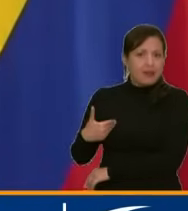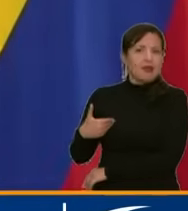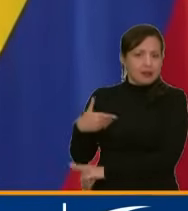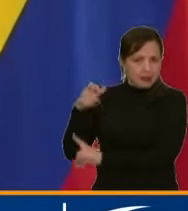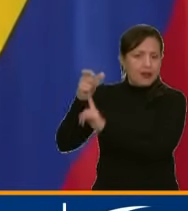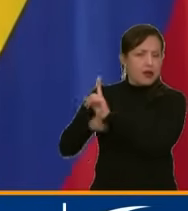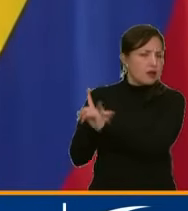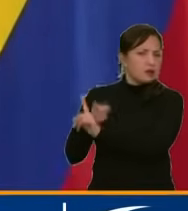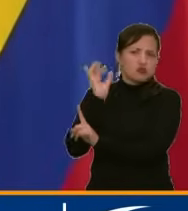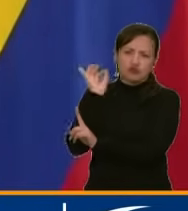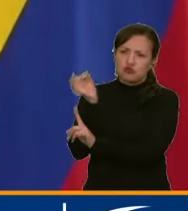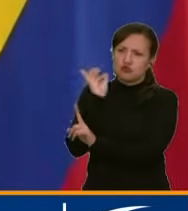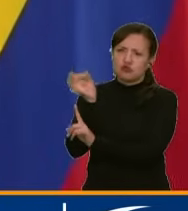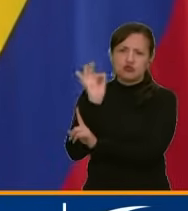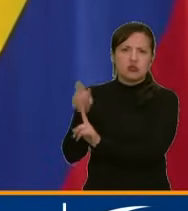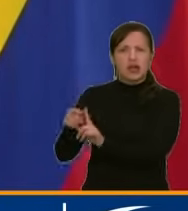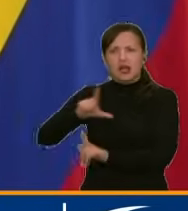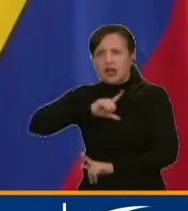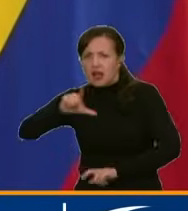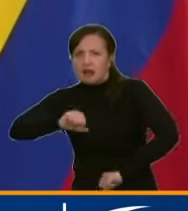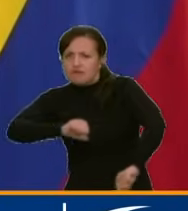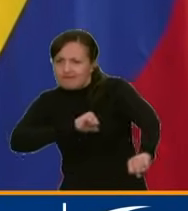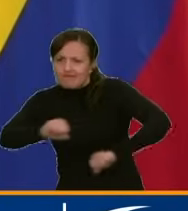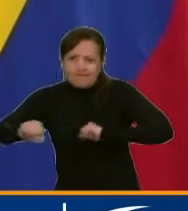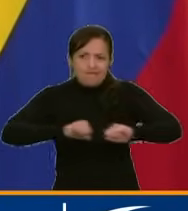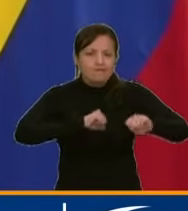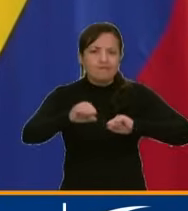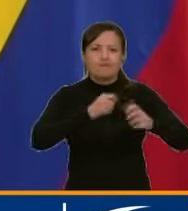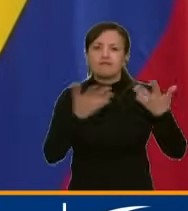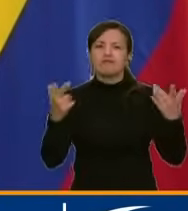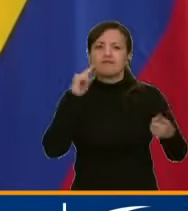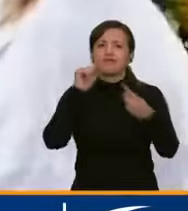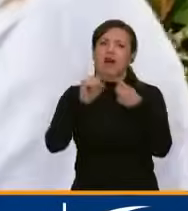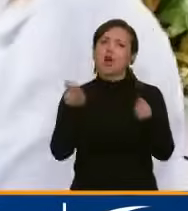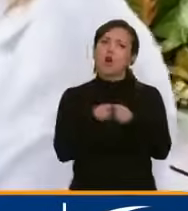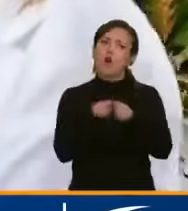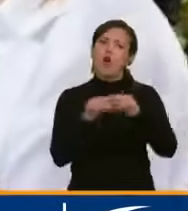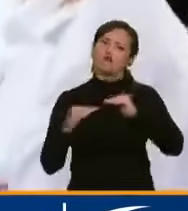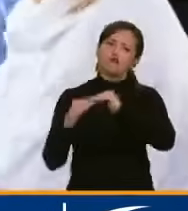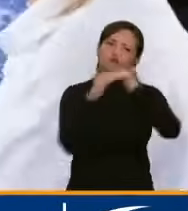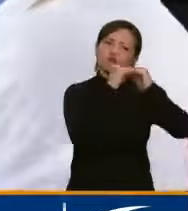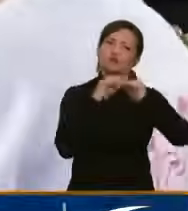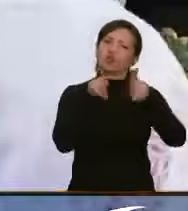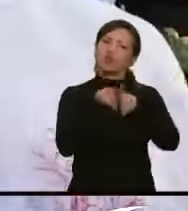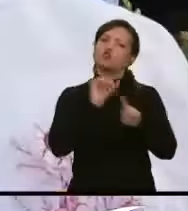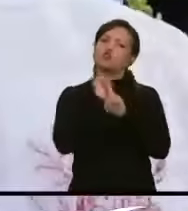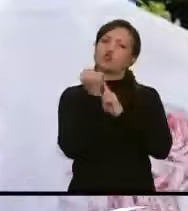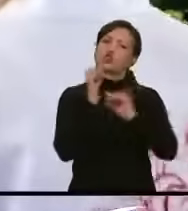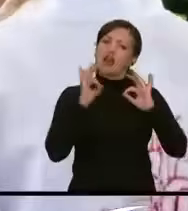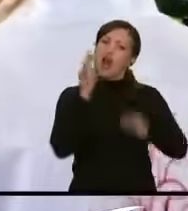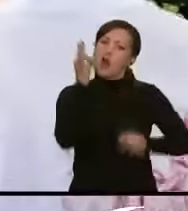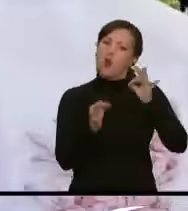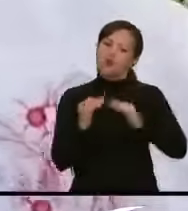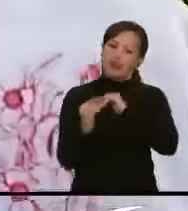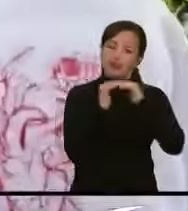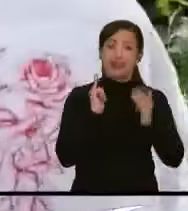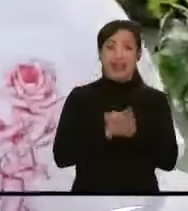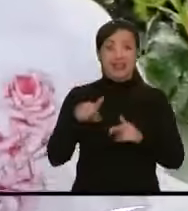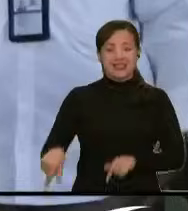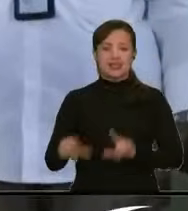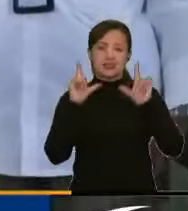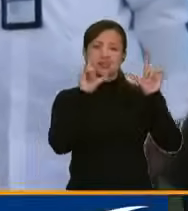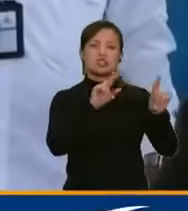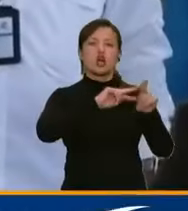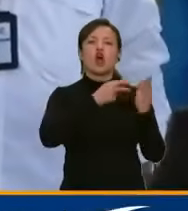todo el tiempo está liderando acciones para la justicia social. Declaraciones entregadas en medio de su graduación como